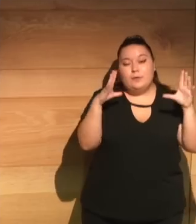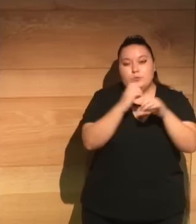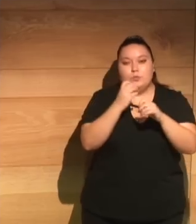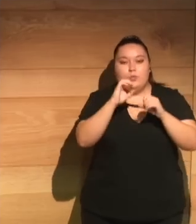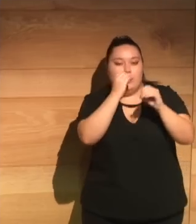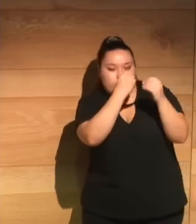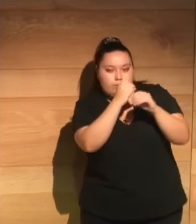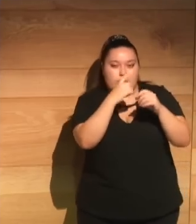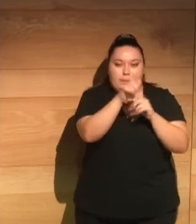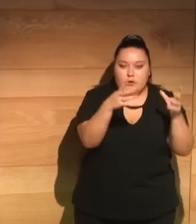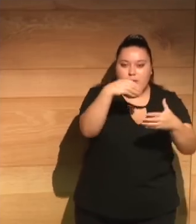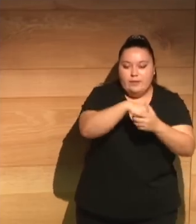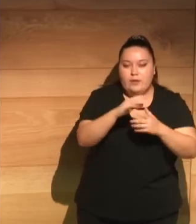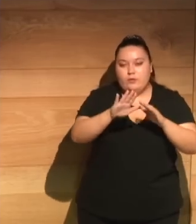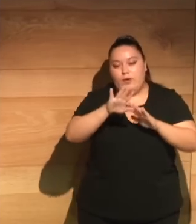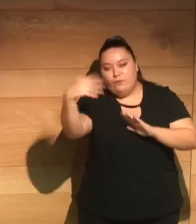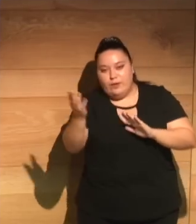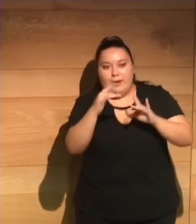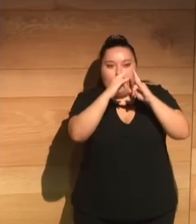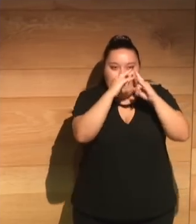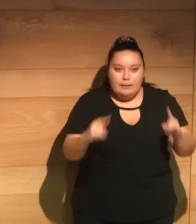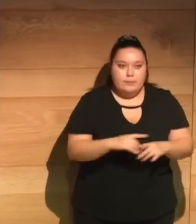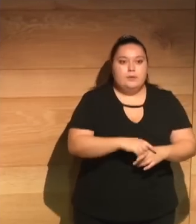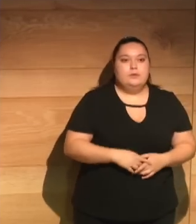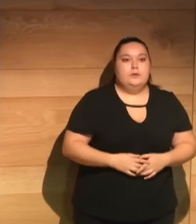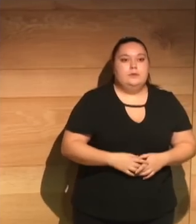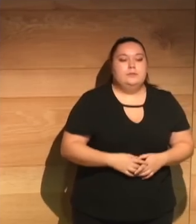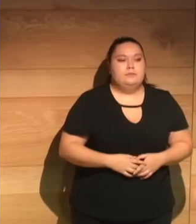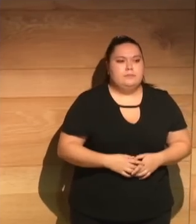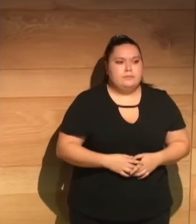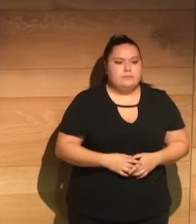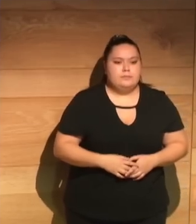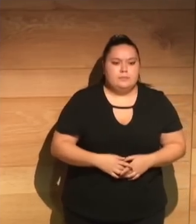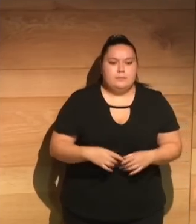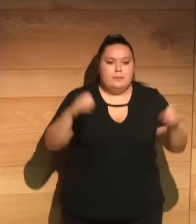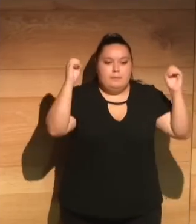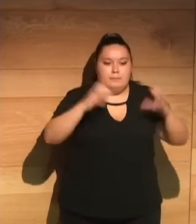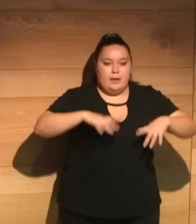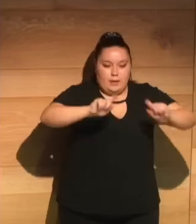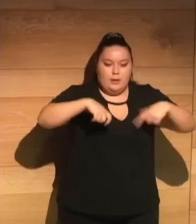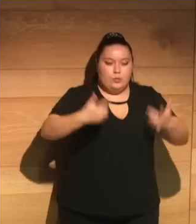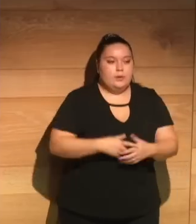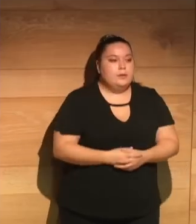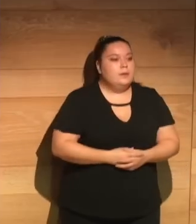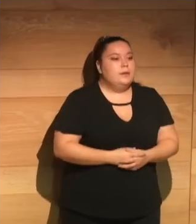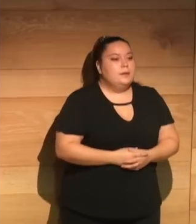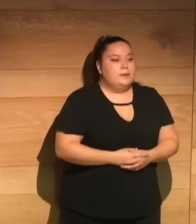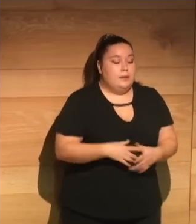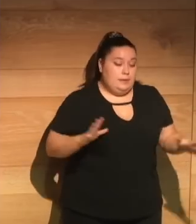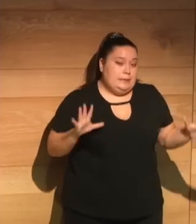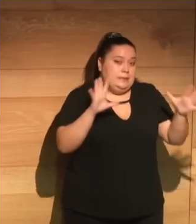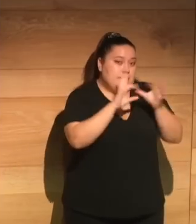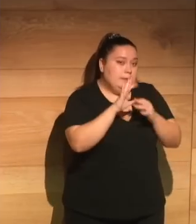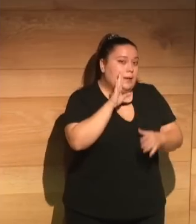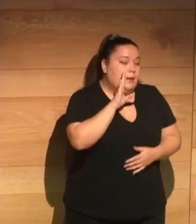lentes, los señores dentro, los faunos fuera y tal? Se llama magia naturalis, curiosamente. Eso es. Empieza, y que viene a cuento de lo que estaba diciendo